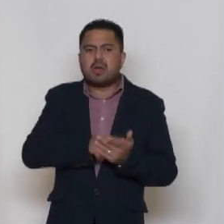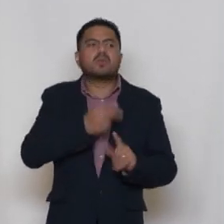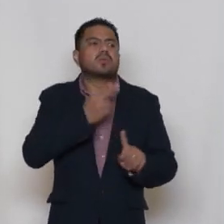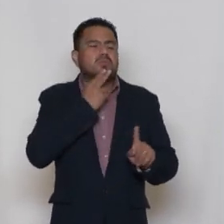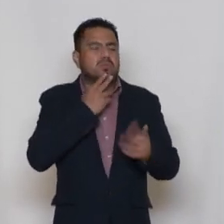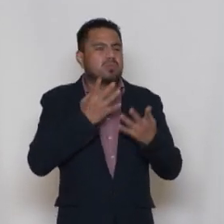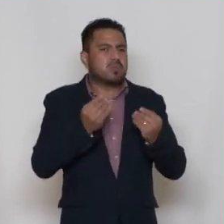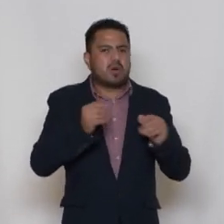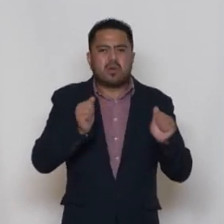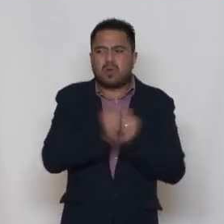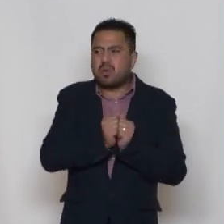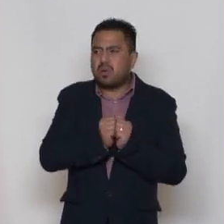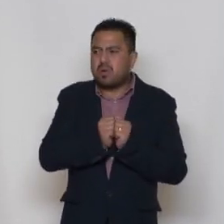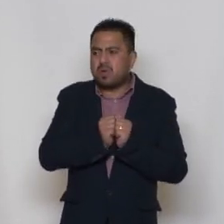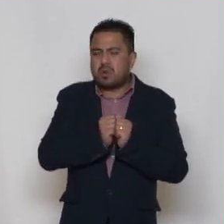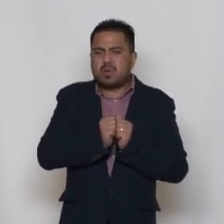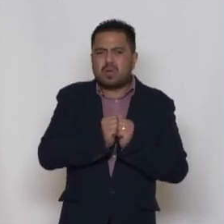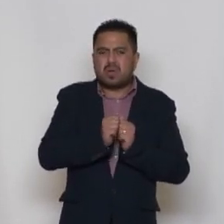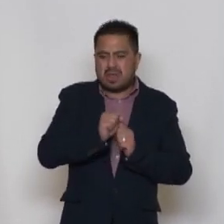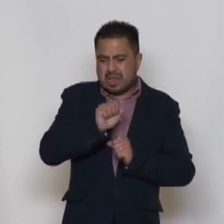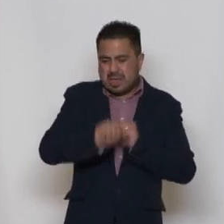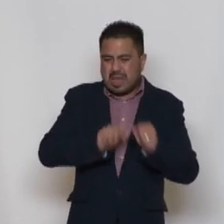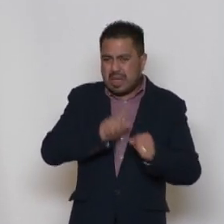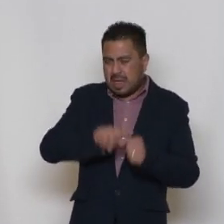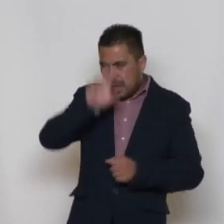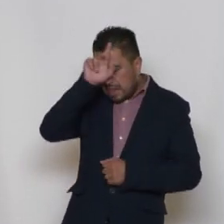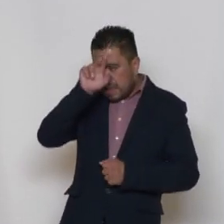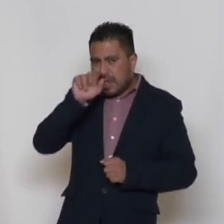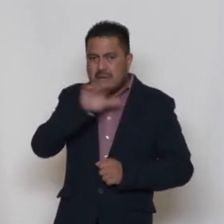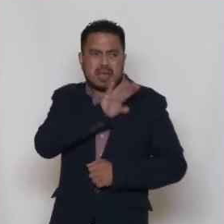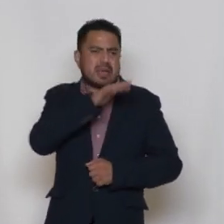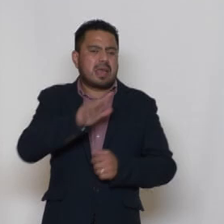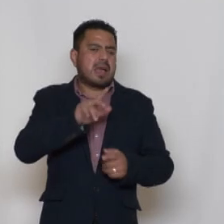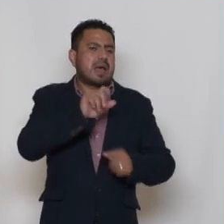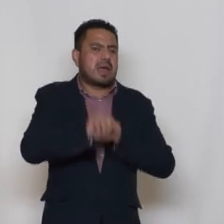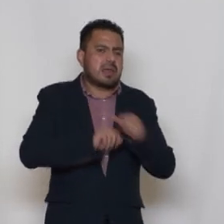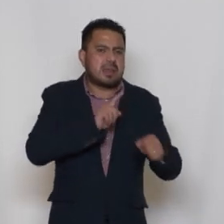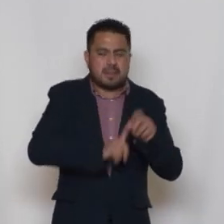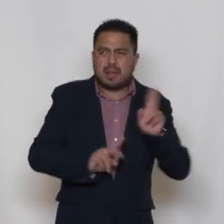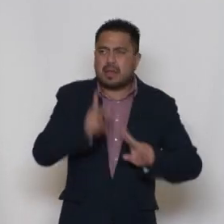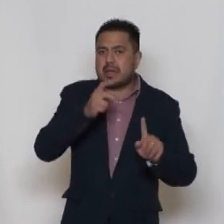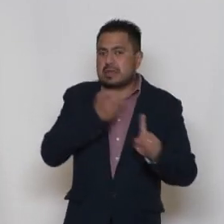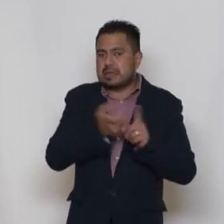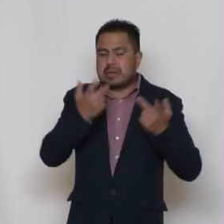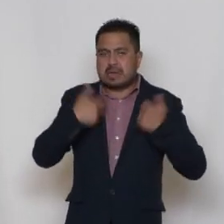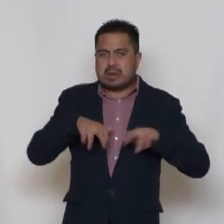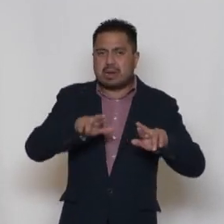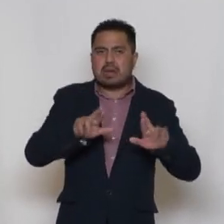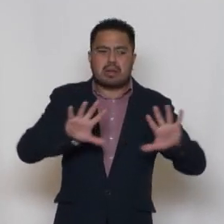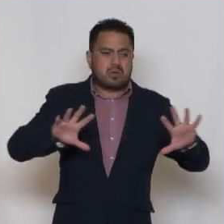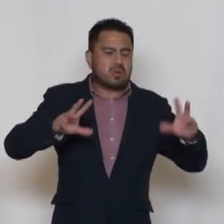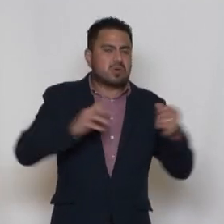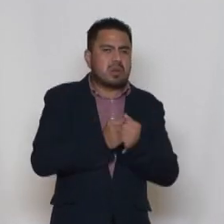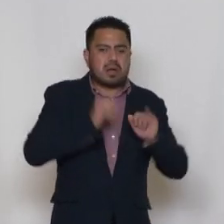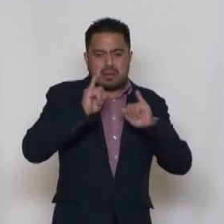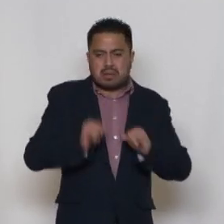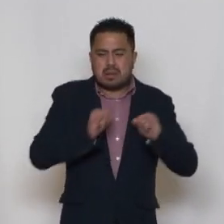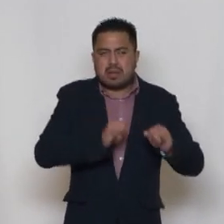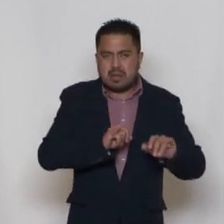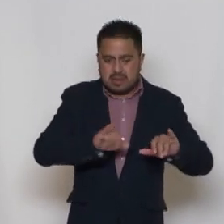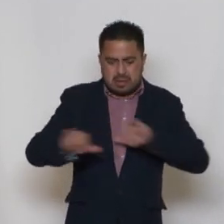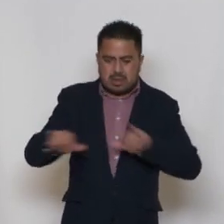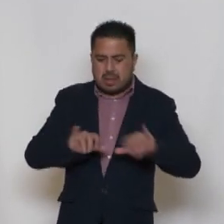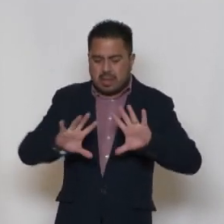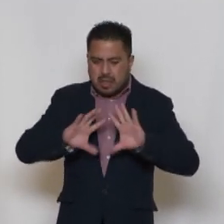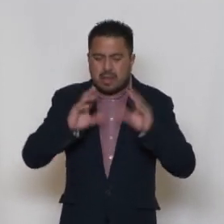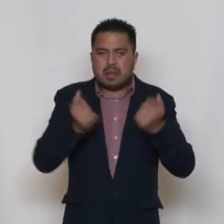por ejemplo, en ecología de insectos y en general animales y plantas, y esto representa una fracción, por ejemplo, de individuos en un territorio y